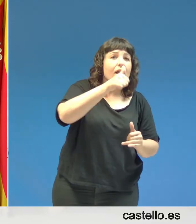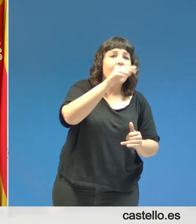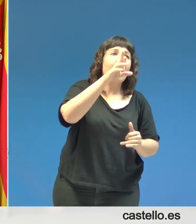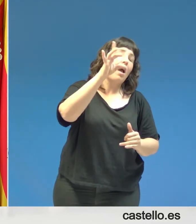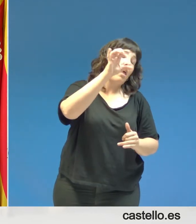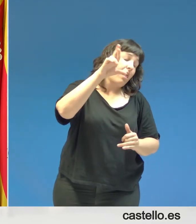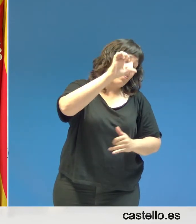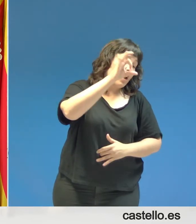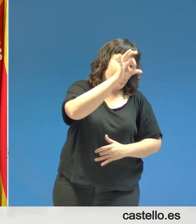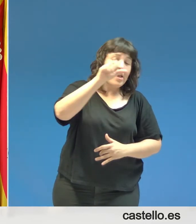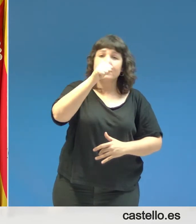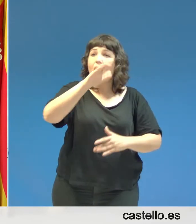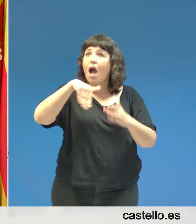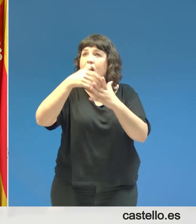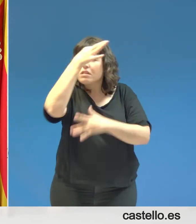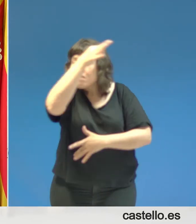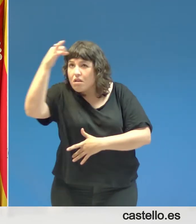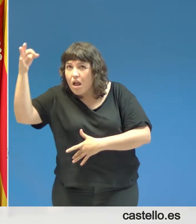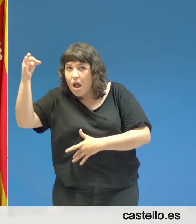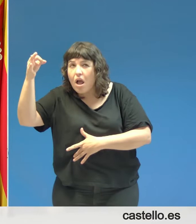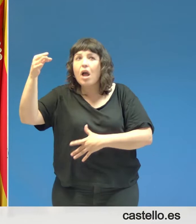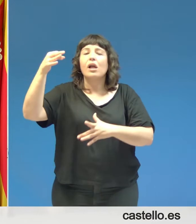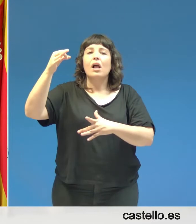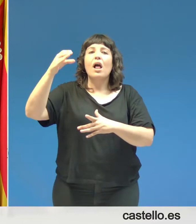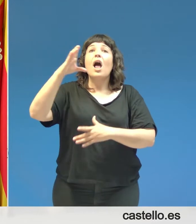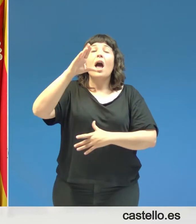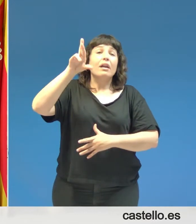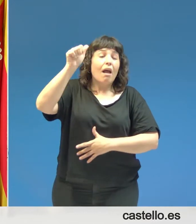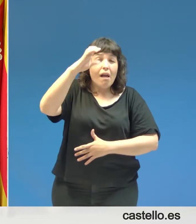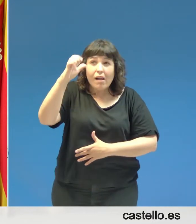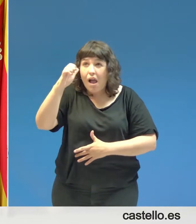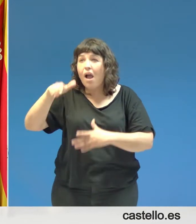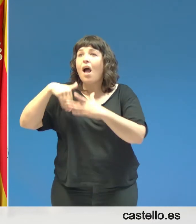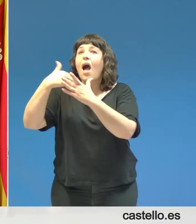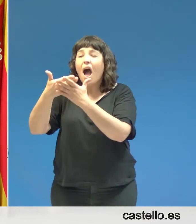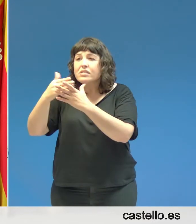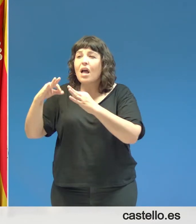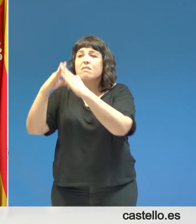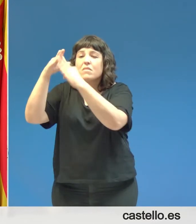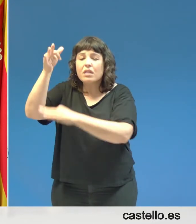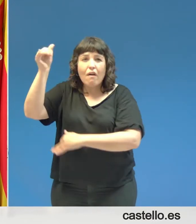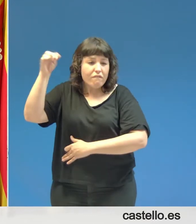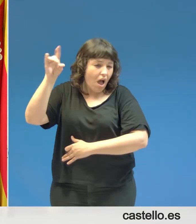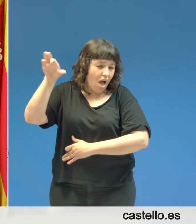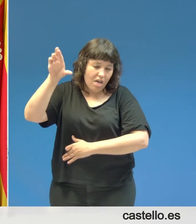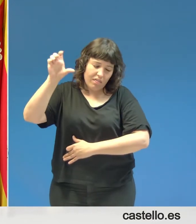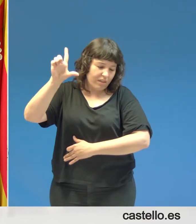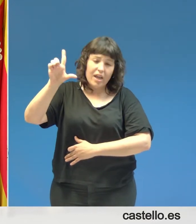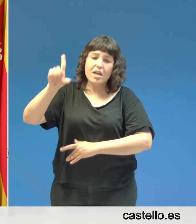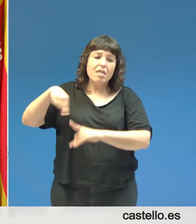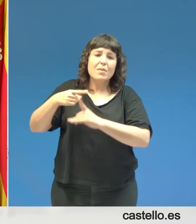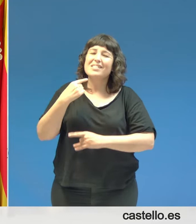Vinatxell, des del cim de Raca fins a l'ermita de Fadrell. I aniràs sempre amb la veritat per